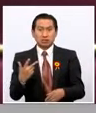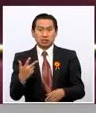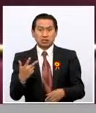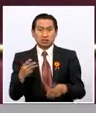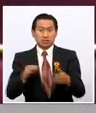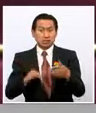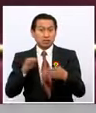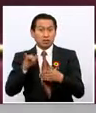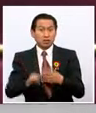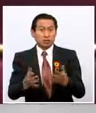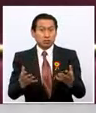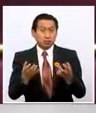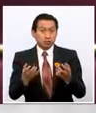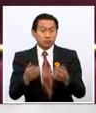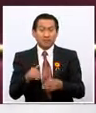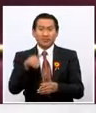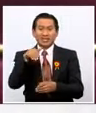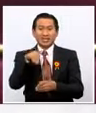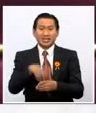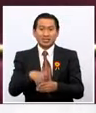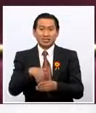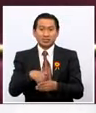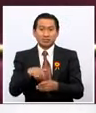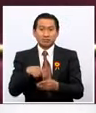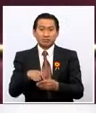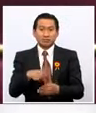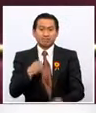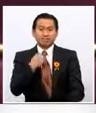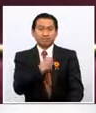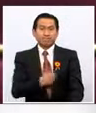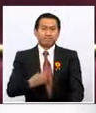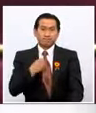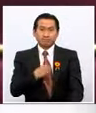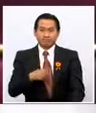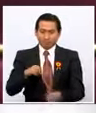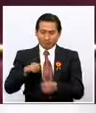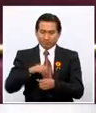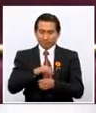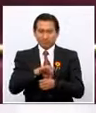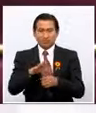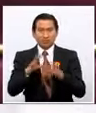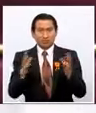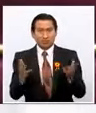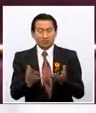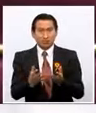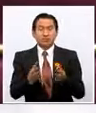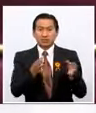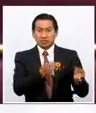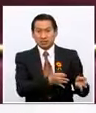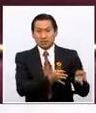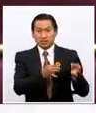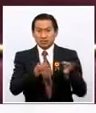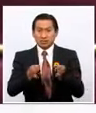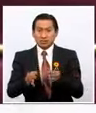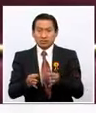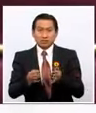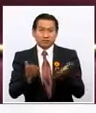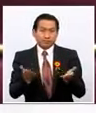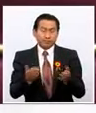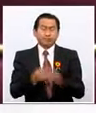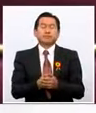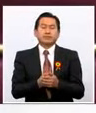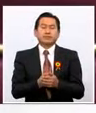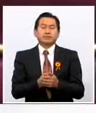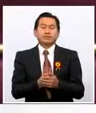elecciones que lamentablemente por la pandemia se tuvieron que postergar en